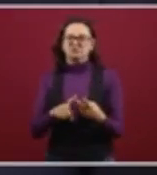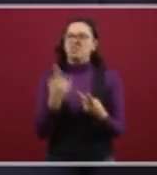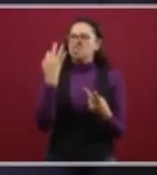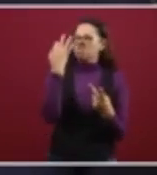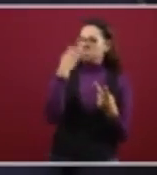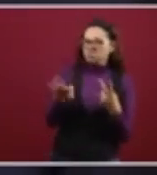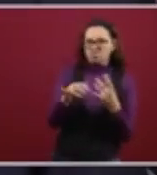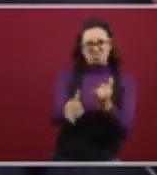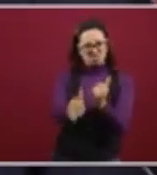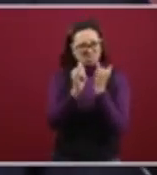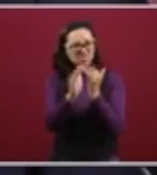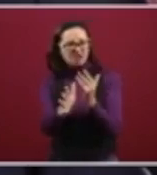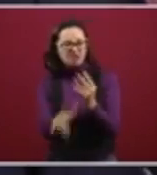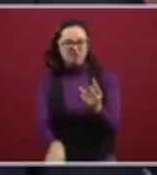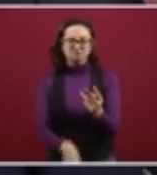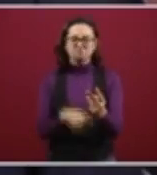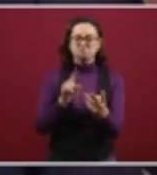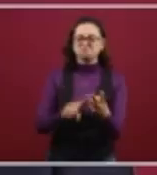actos de